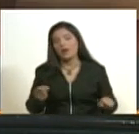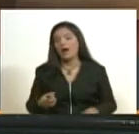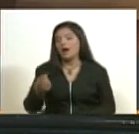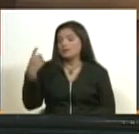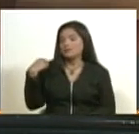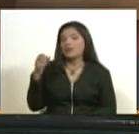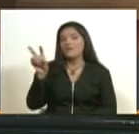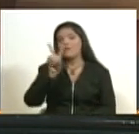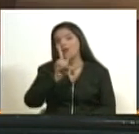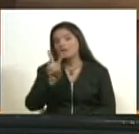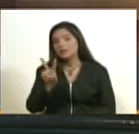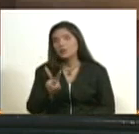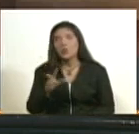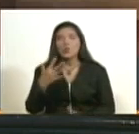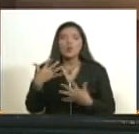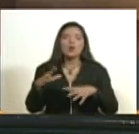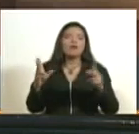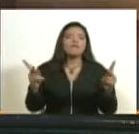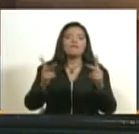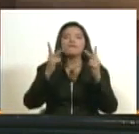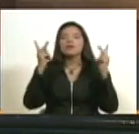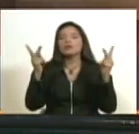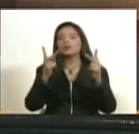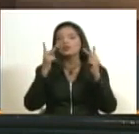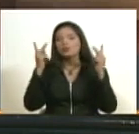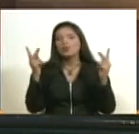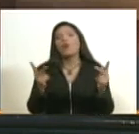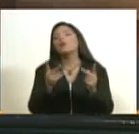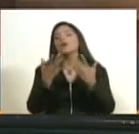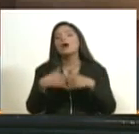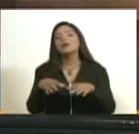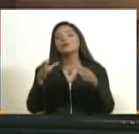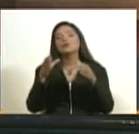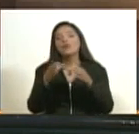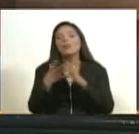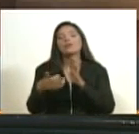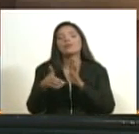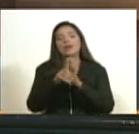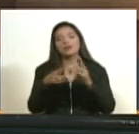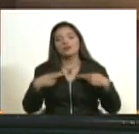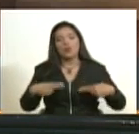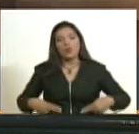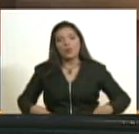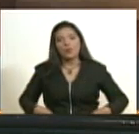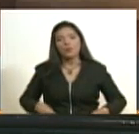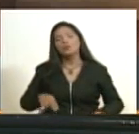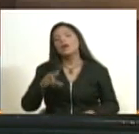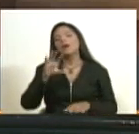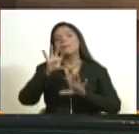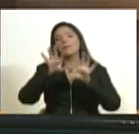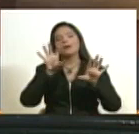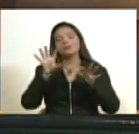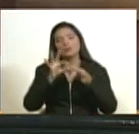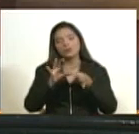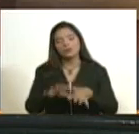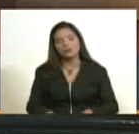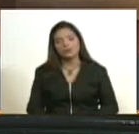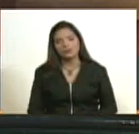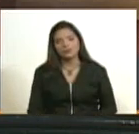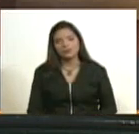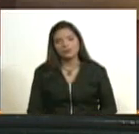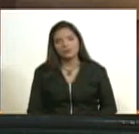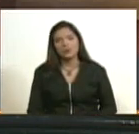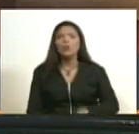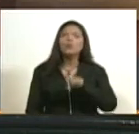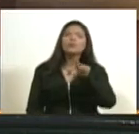tuviera una gran victoria en el Consejo de Derechos Humanos de Naciones Unidas.